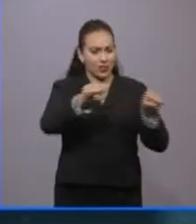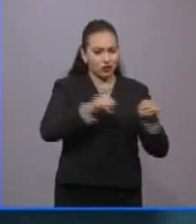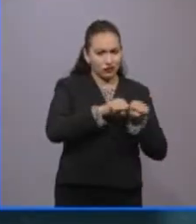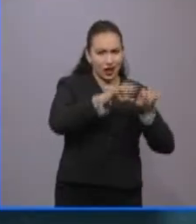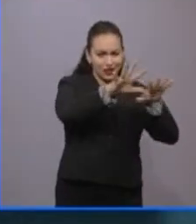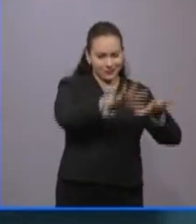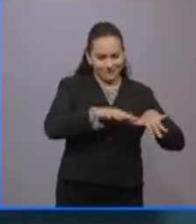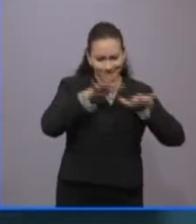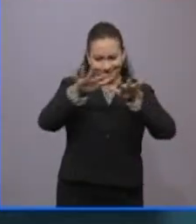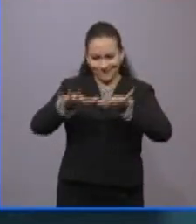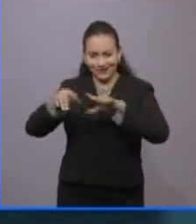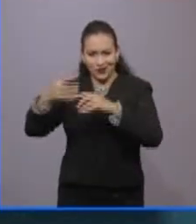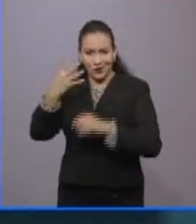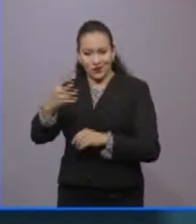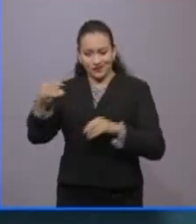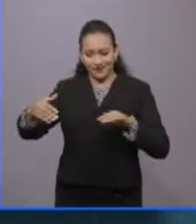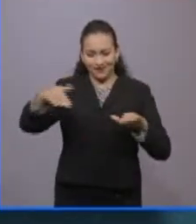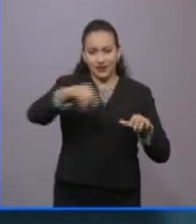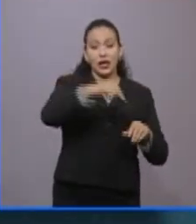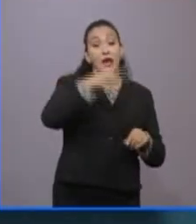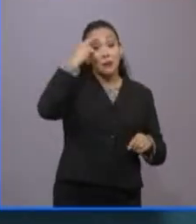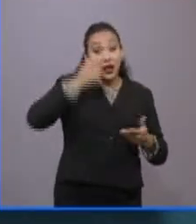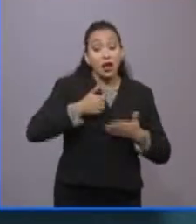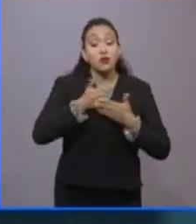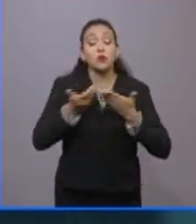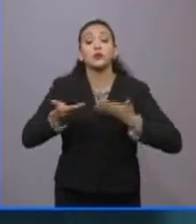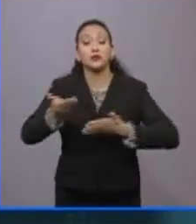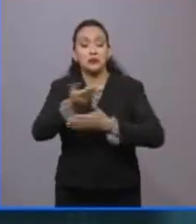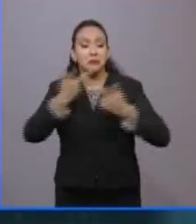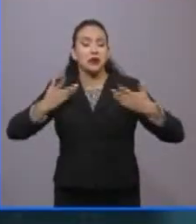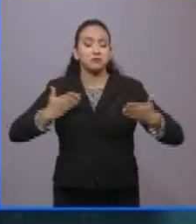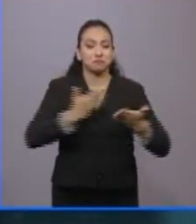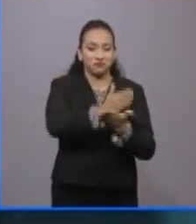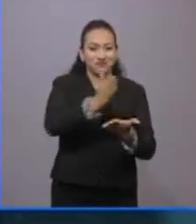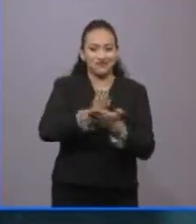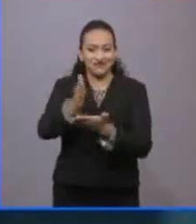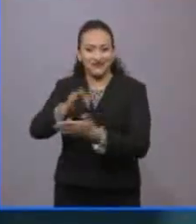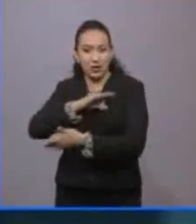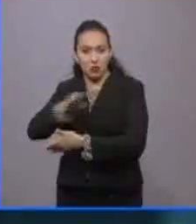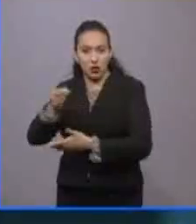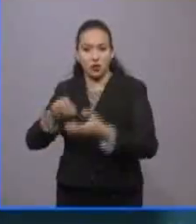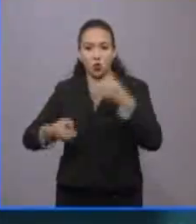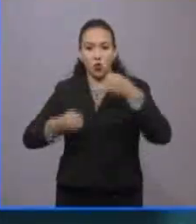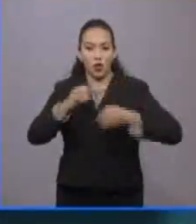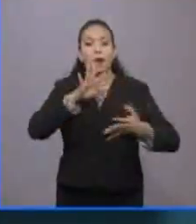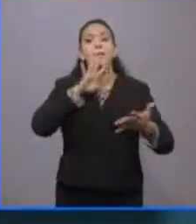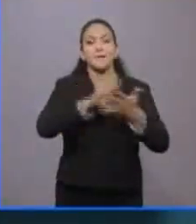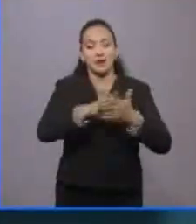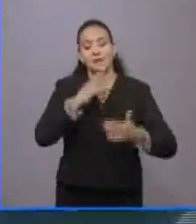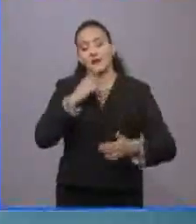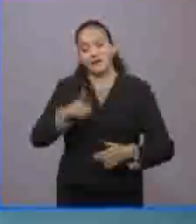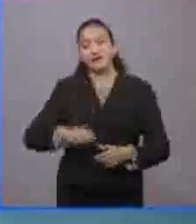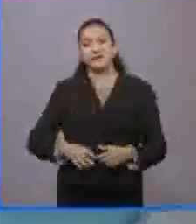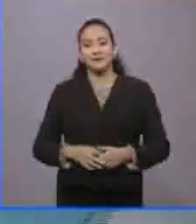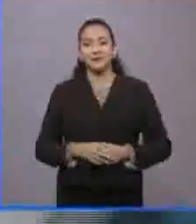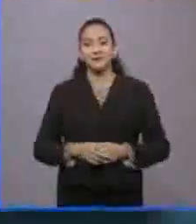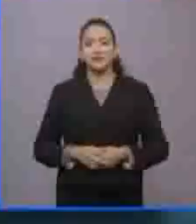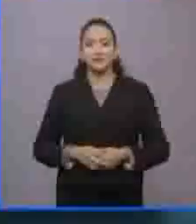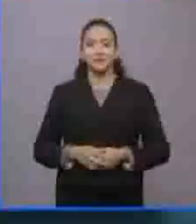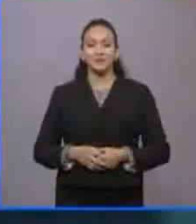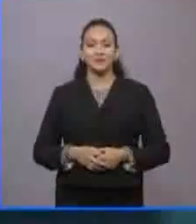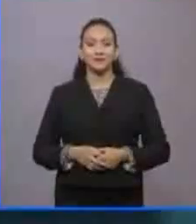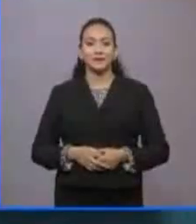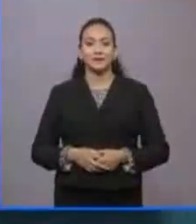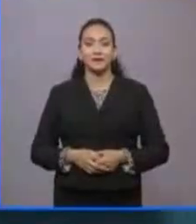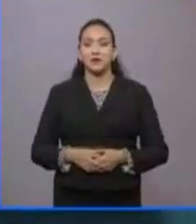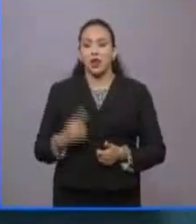que permitirán una mayor cobertura del servicio a las personas usuarias del sistema de justicia penal acusatorio.